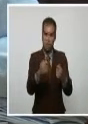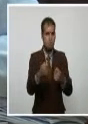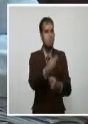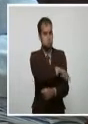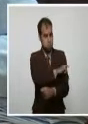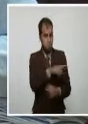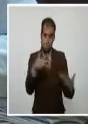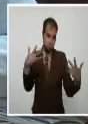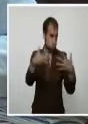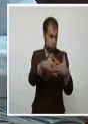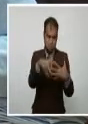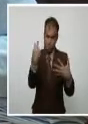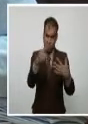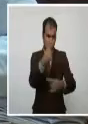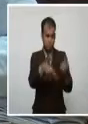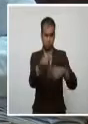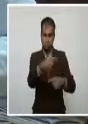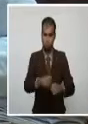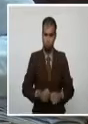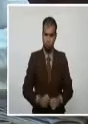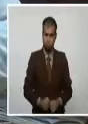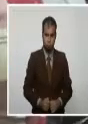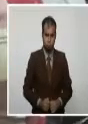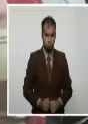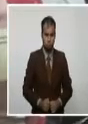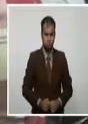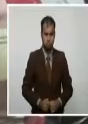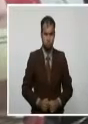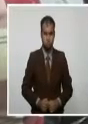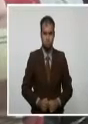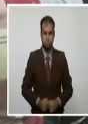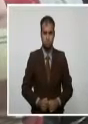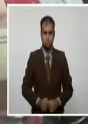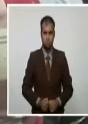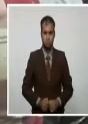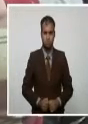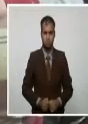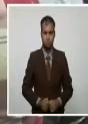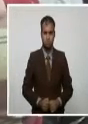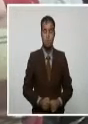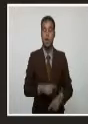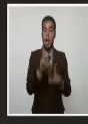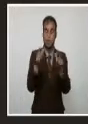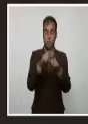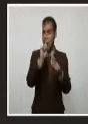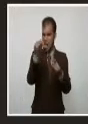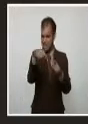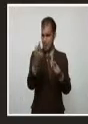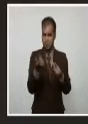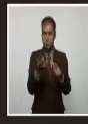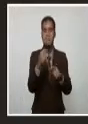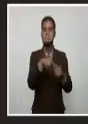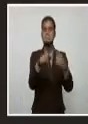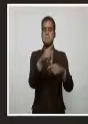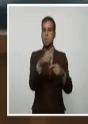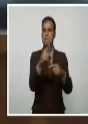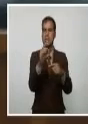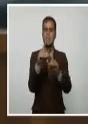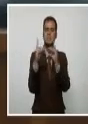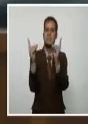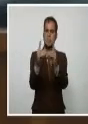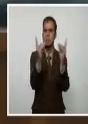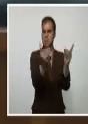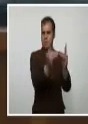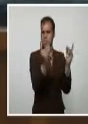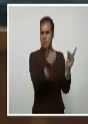democrático, y la democracia se logra ¿con qué? Con participación. En el encuentro se puntualizaron también las prioridades de los diferentes departamentos